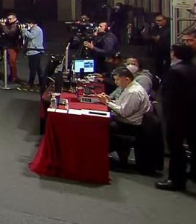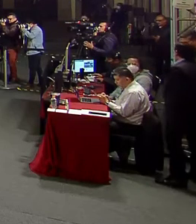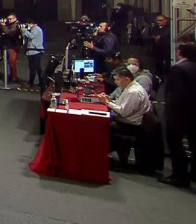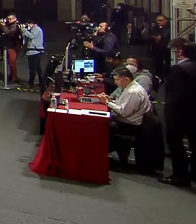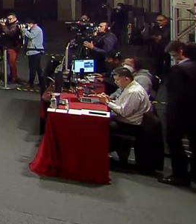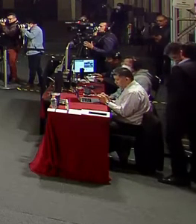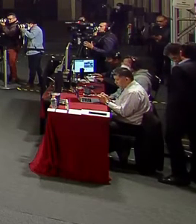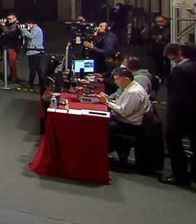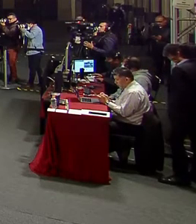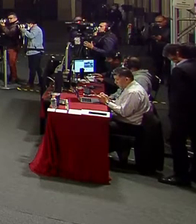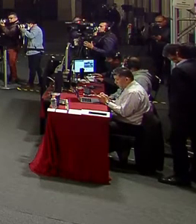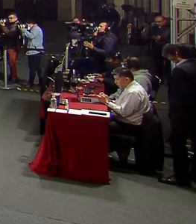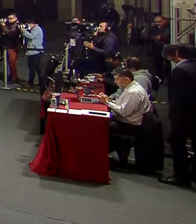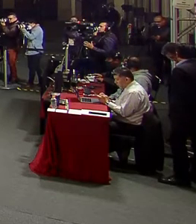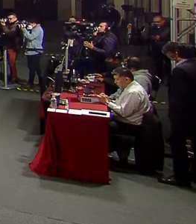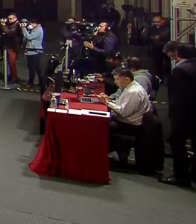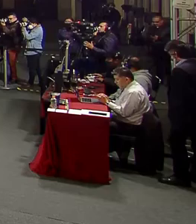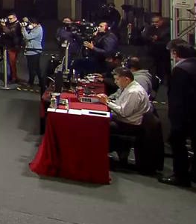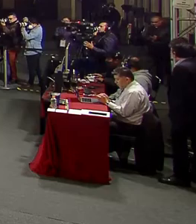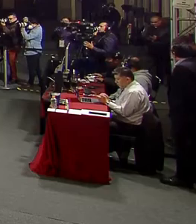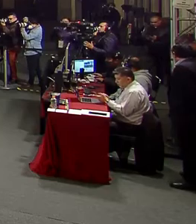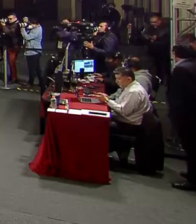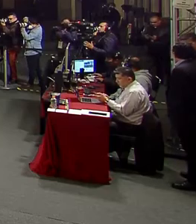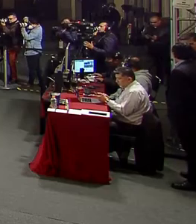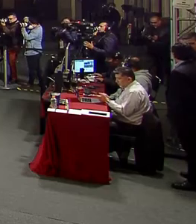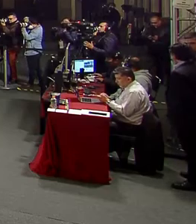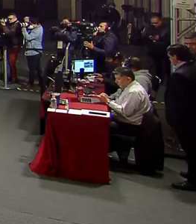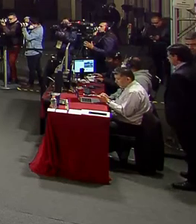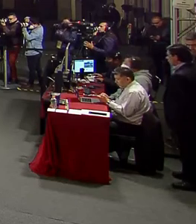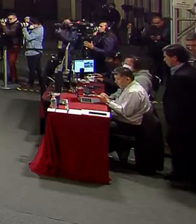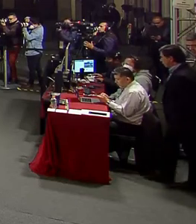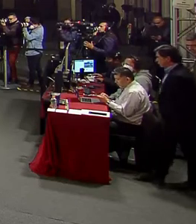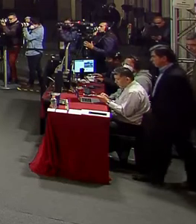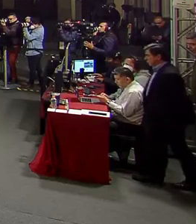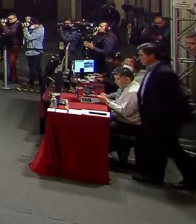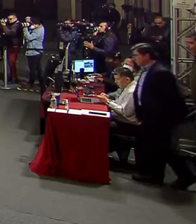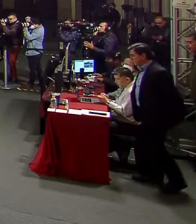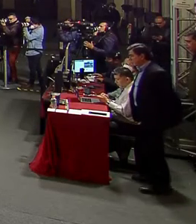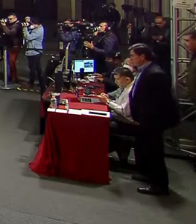vamos a continuar trabajando hasta